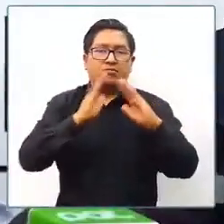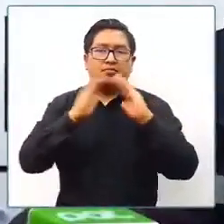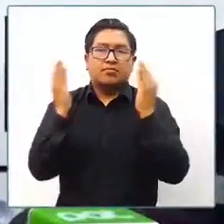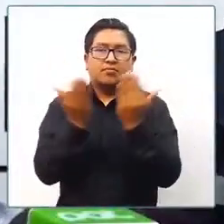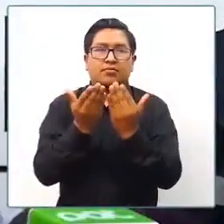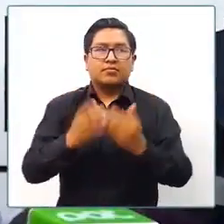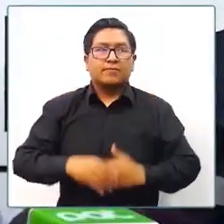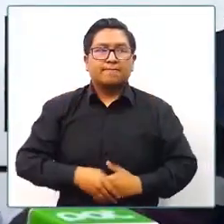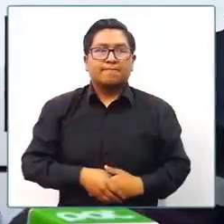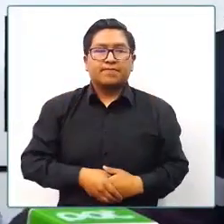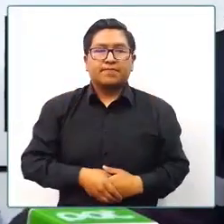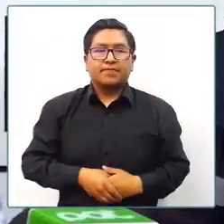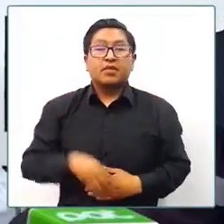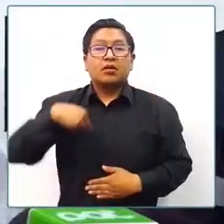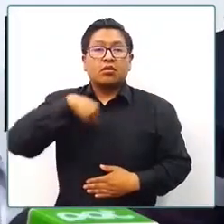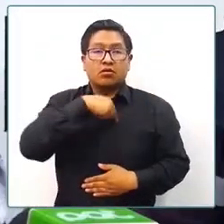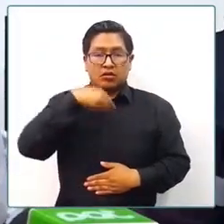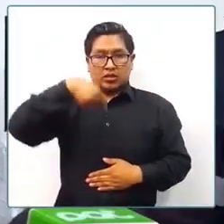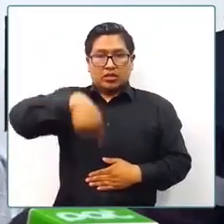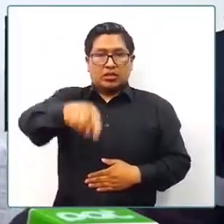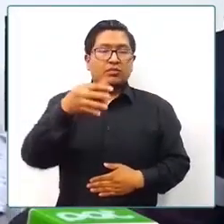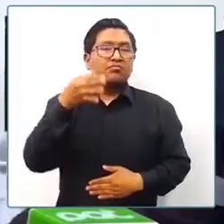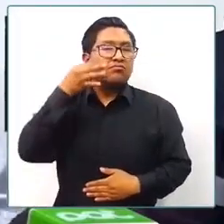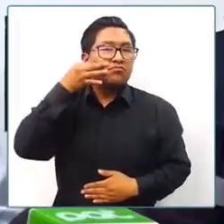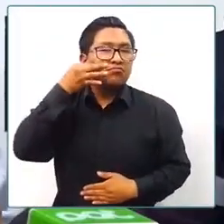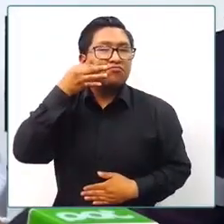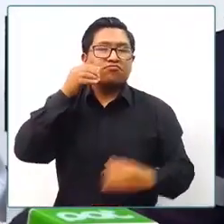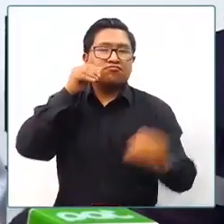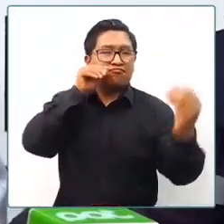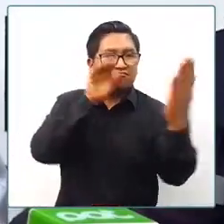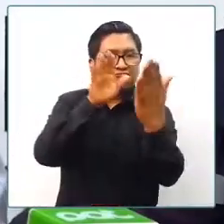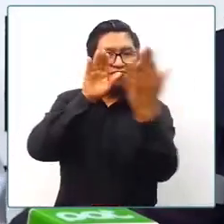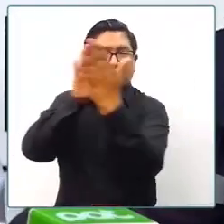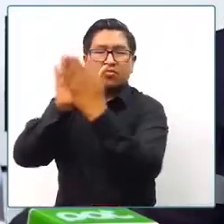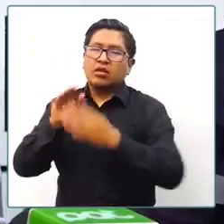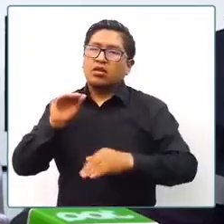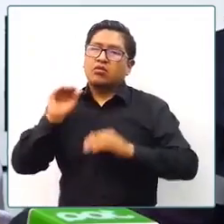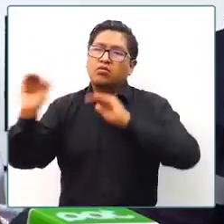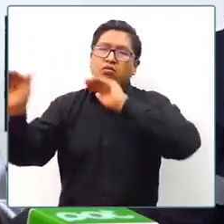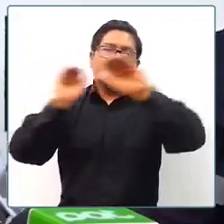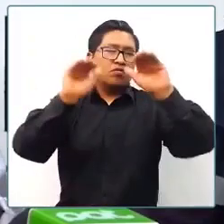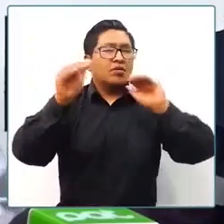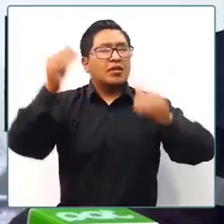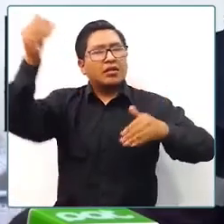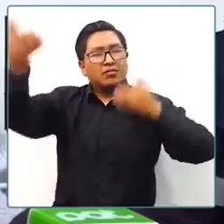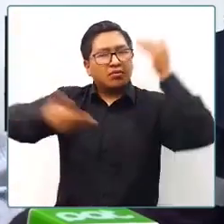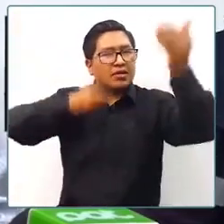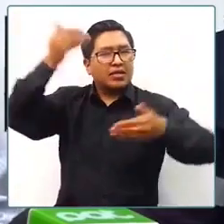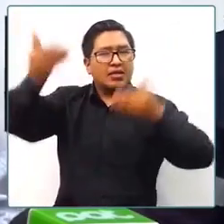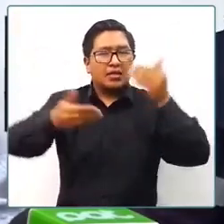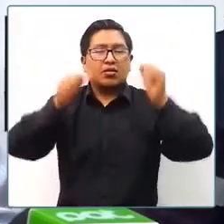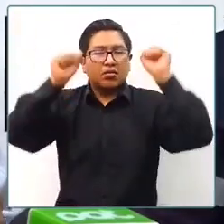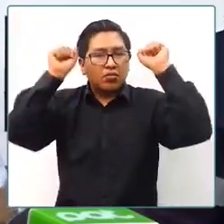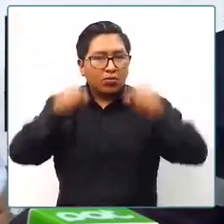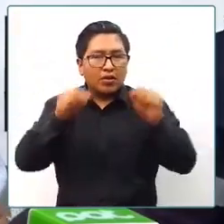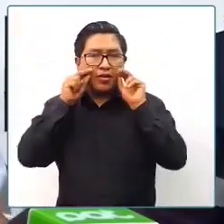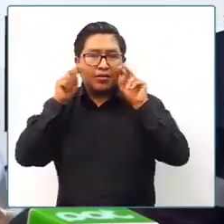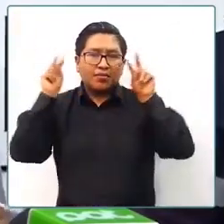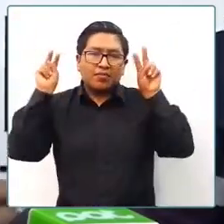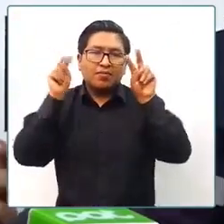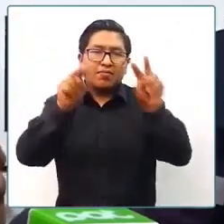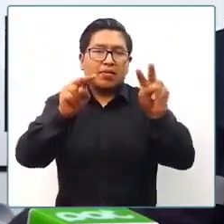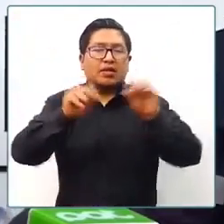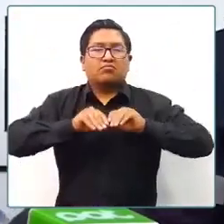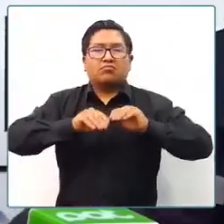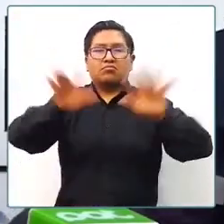Vamos a tener una fase presencial y justamente queremos invitar a ustedes, a la población boliviana, a que puedan seguir este evento